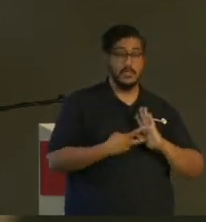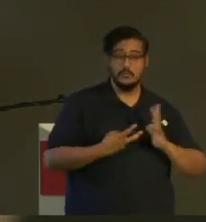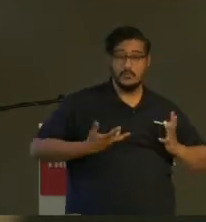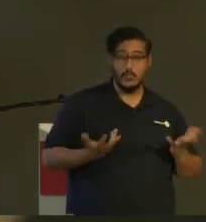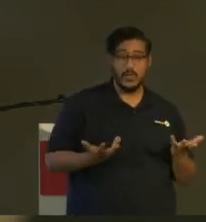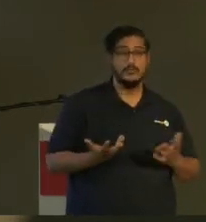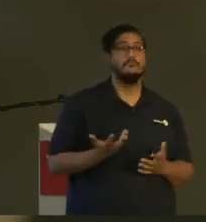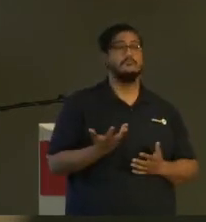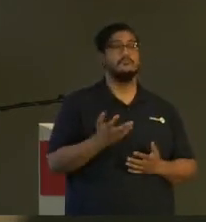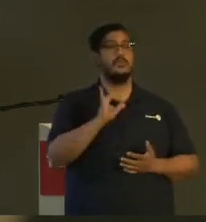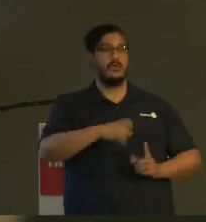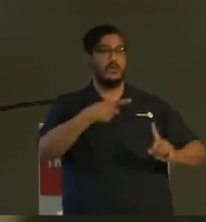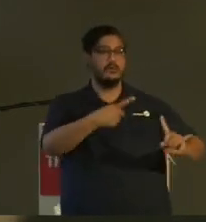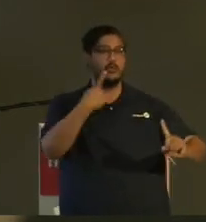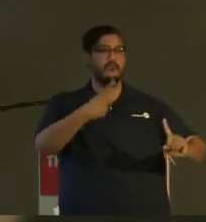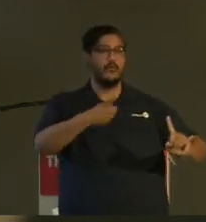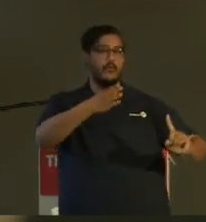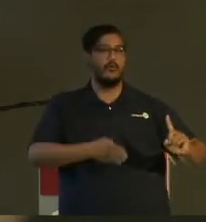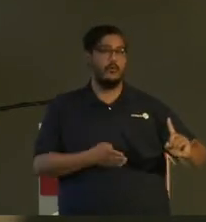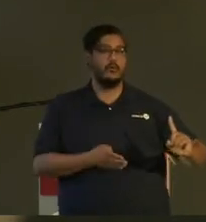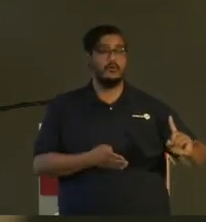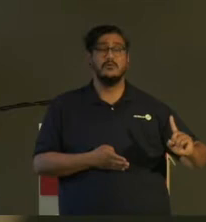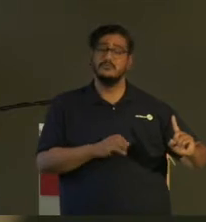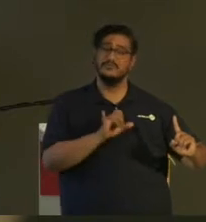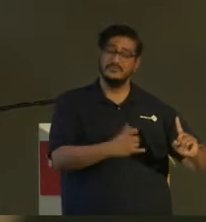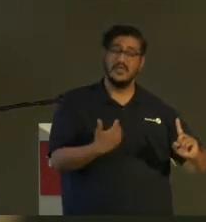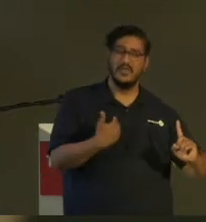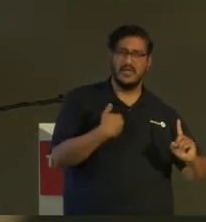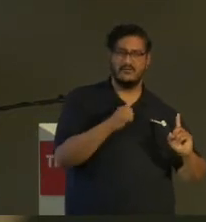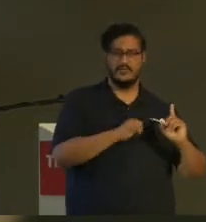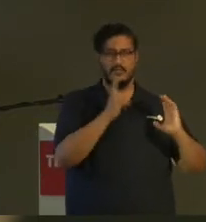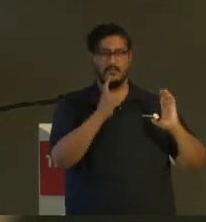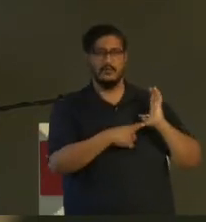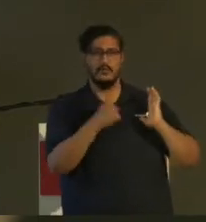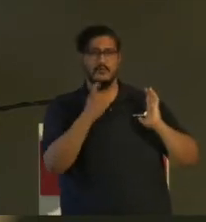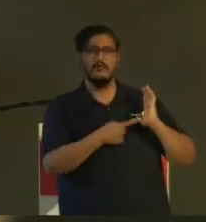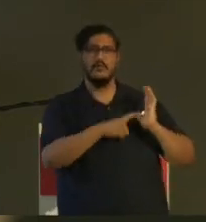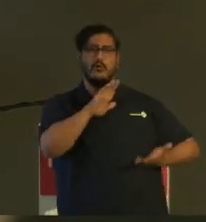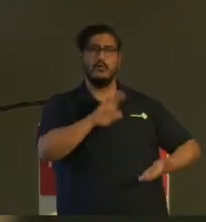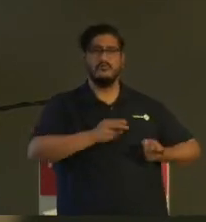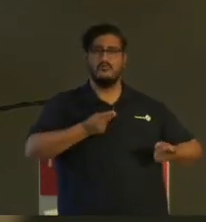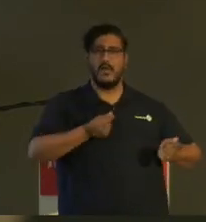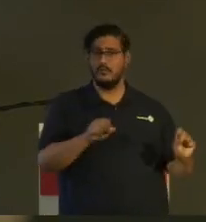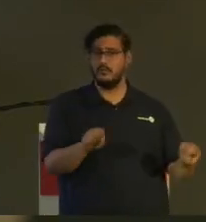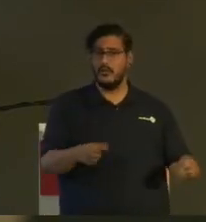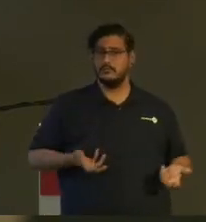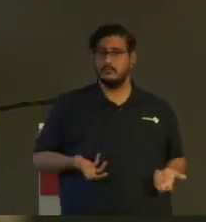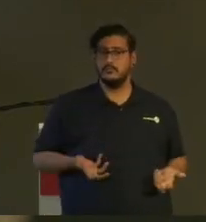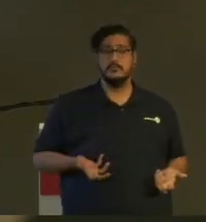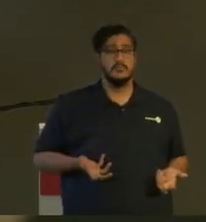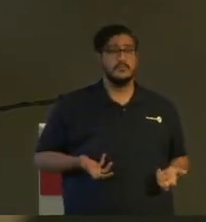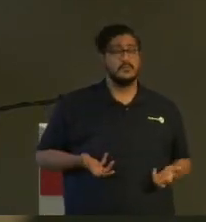un principiante. Tienen además la particularidad de reproducirse rápidamente. Los